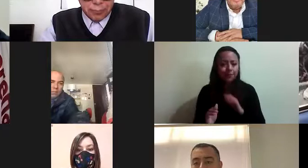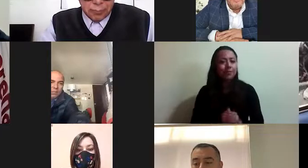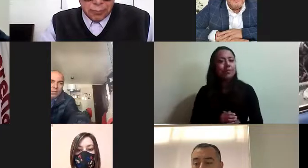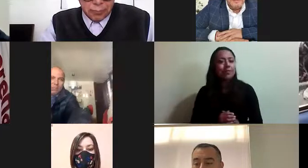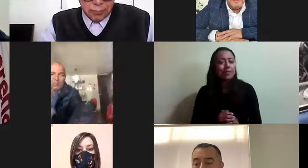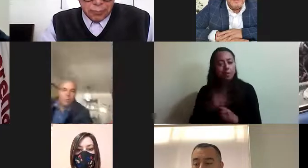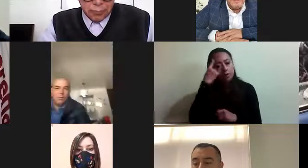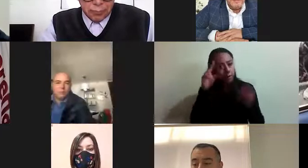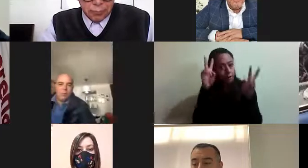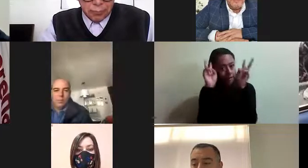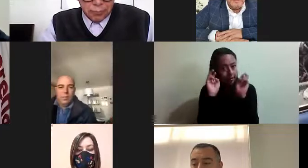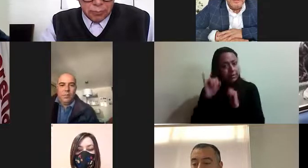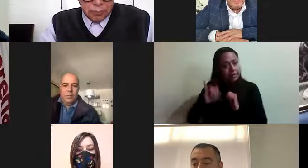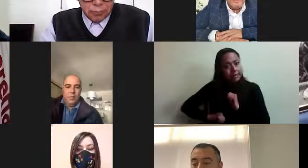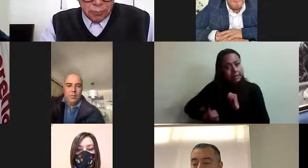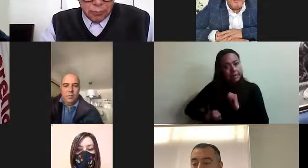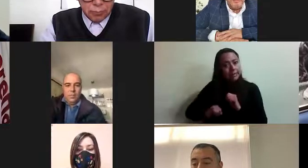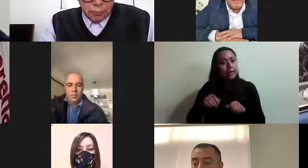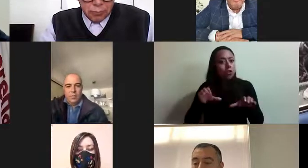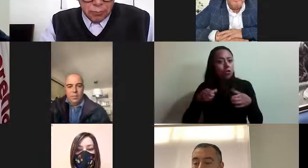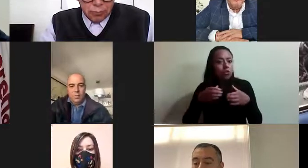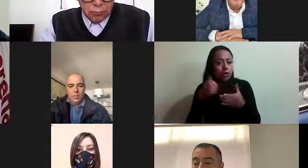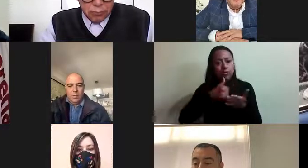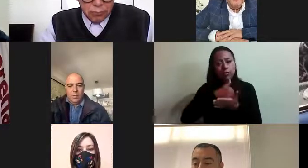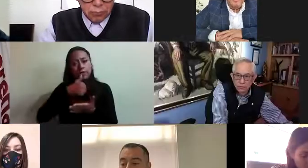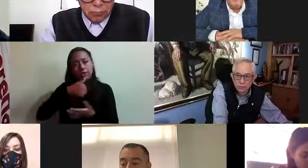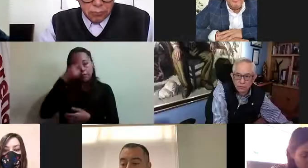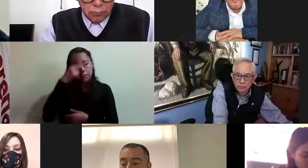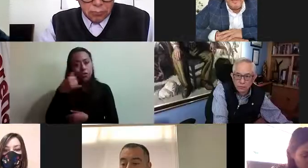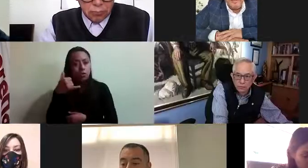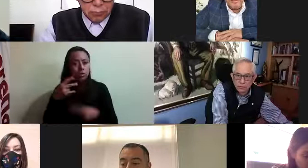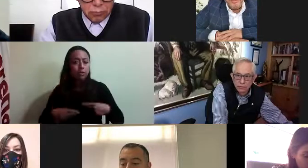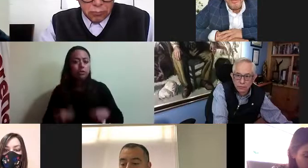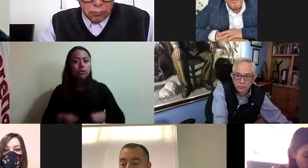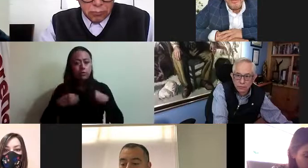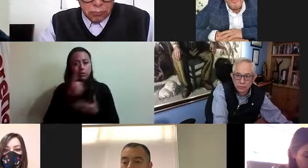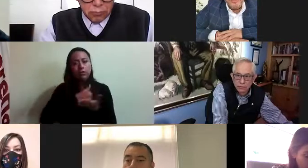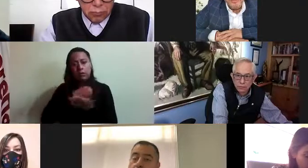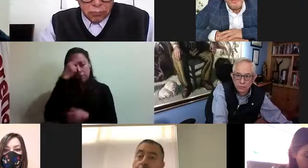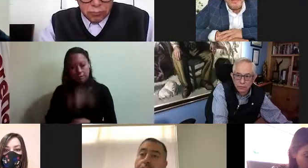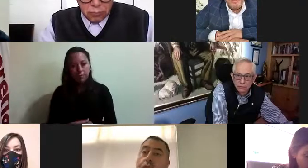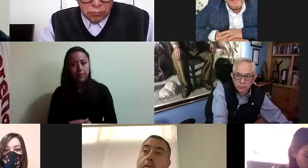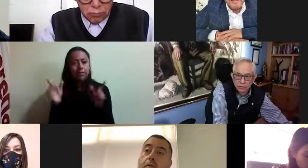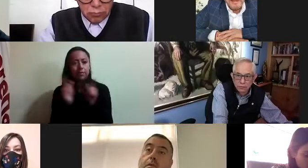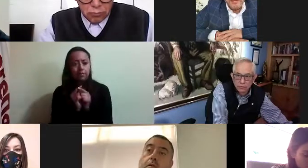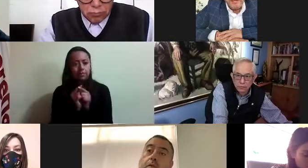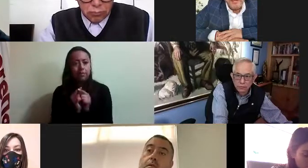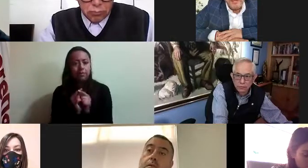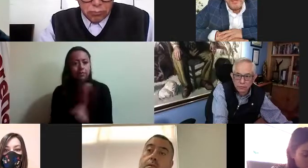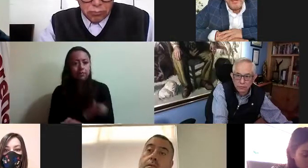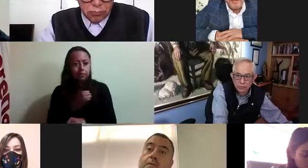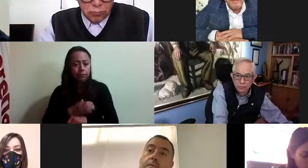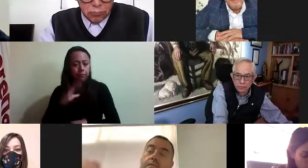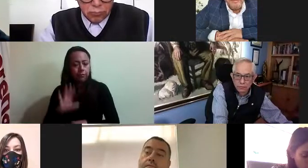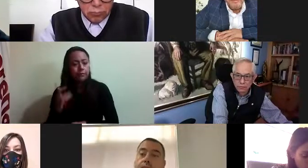los temas de interés del Congreso y de las y los capitalinos. Es cuanto, compañeras, compañeros diputados, muchísimas gracias por